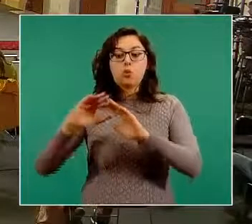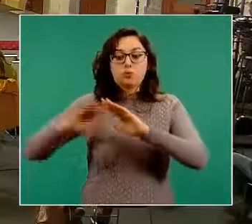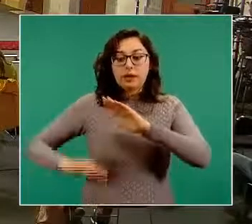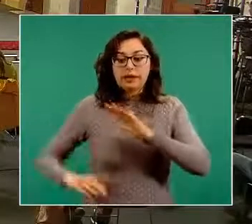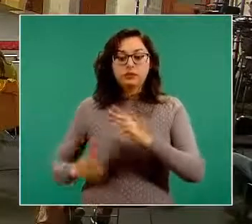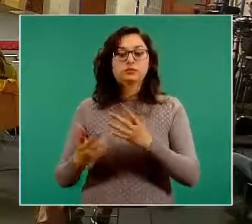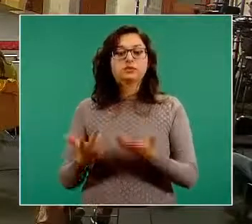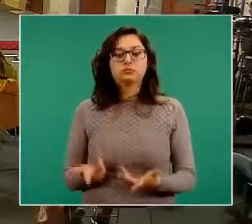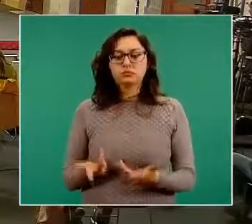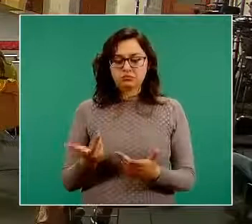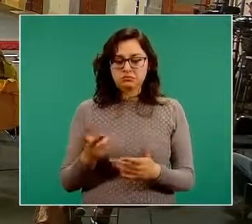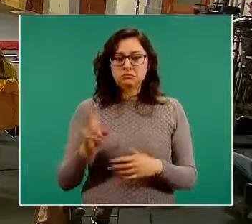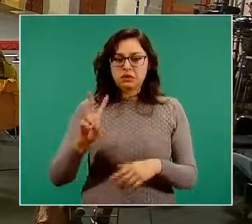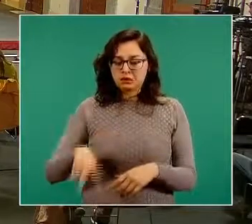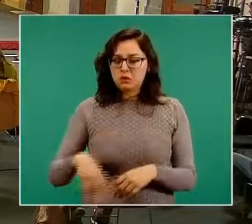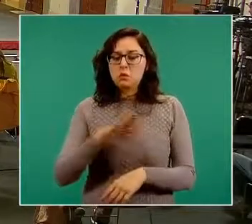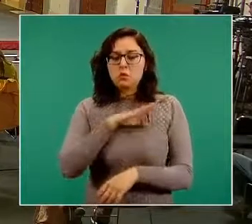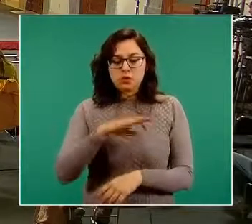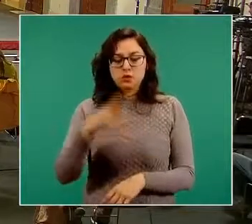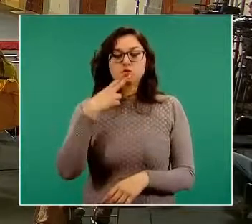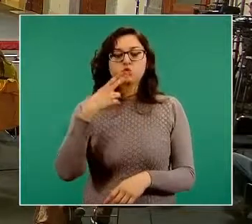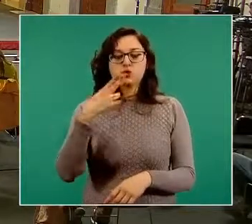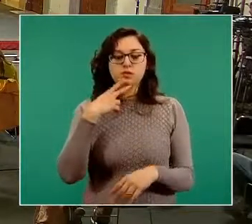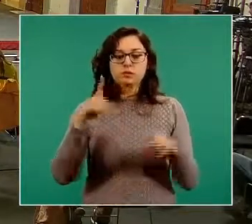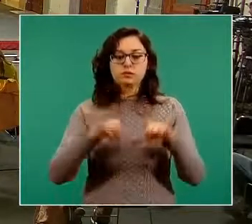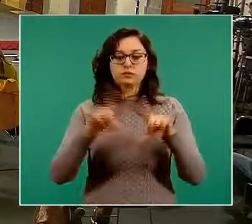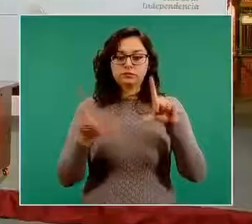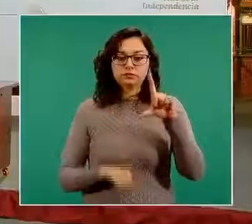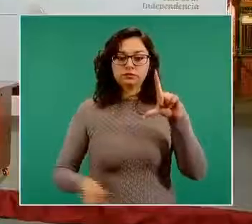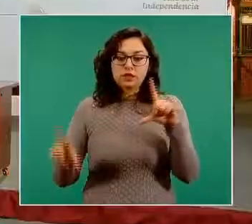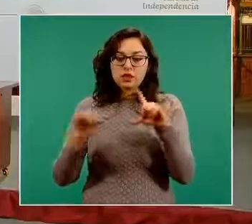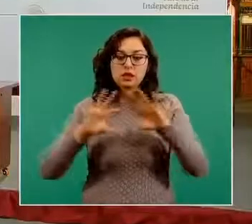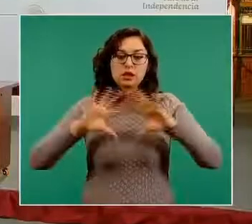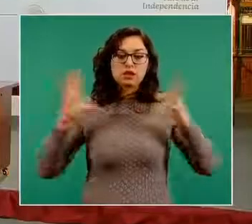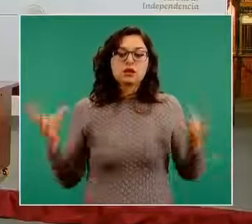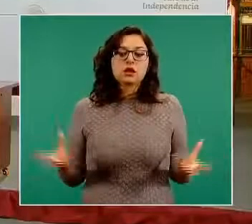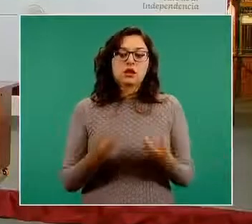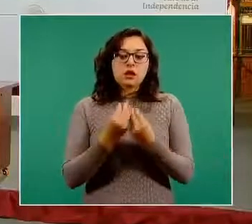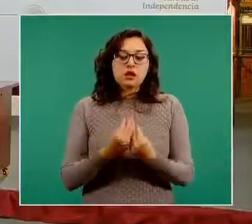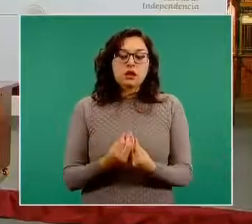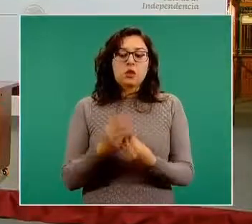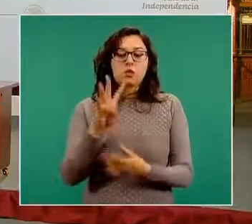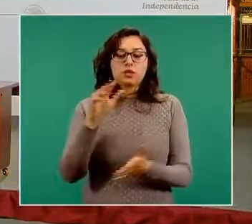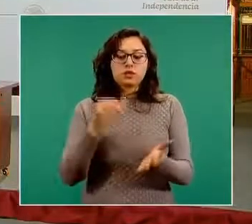todavía están disponibles para su uso. A nivel nacional, esta disponibilidad representa